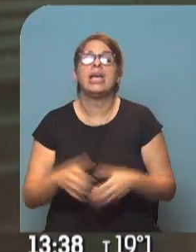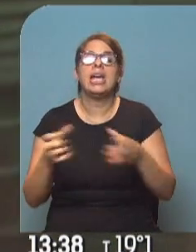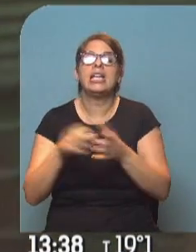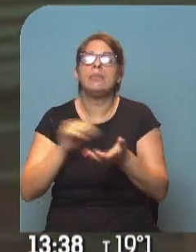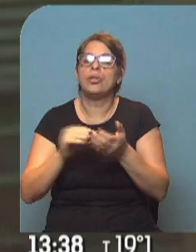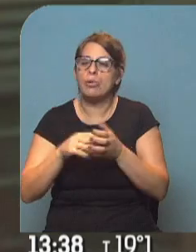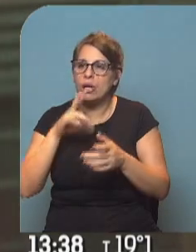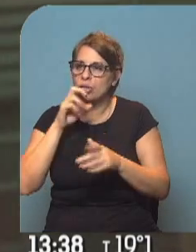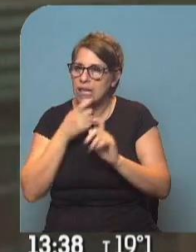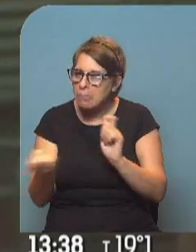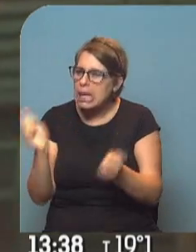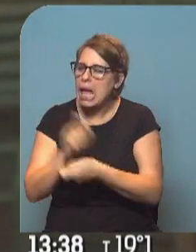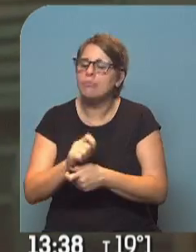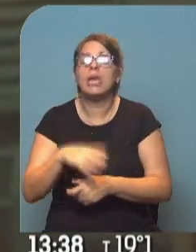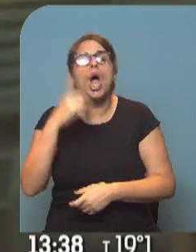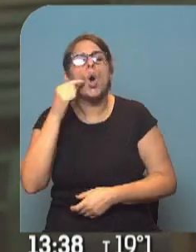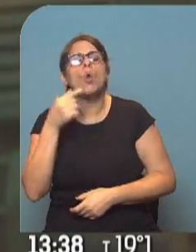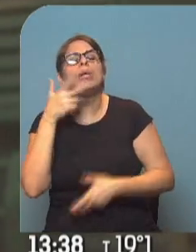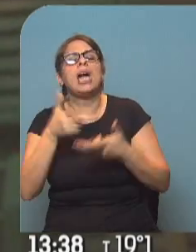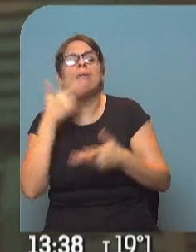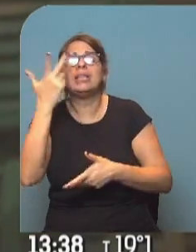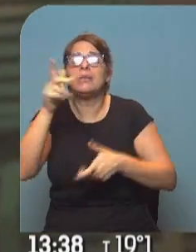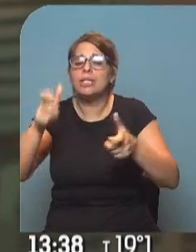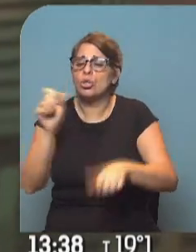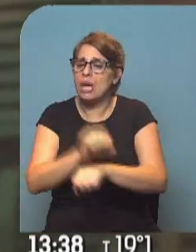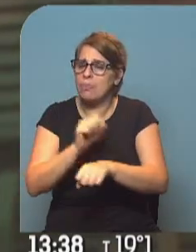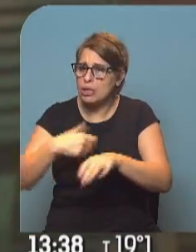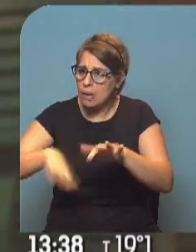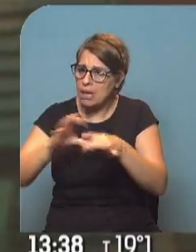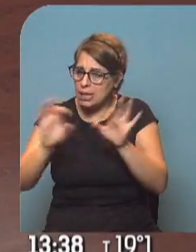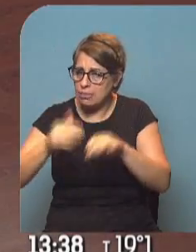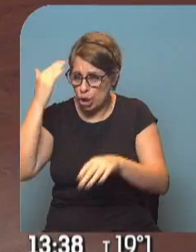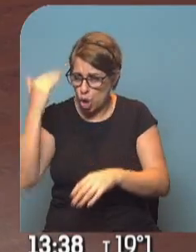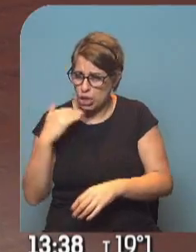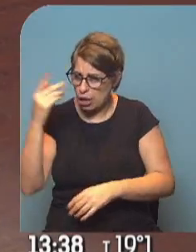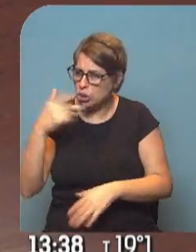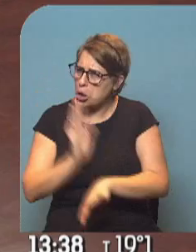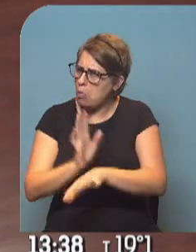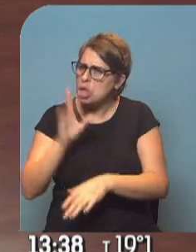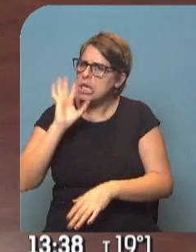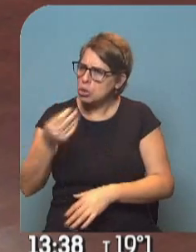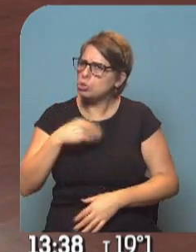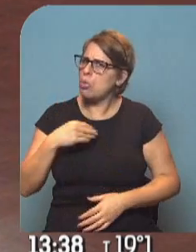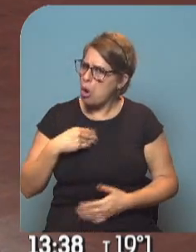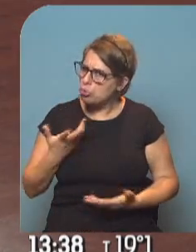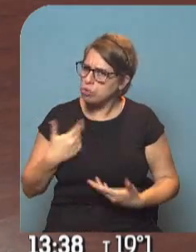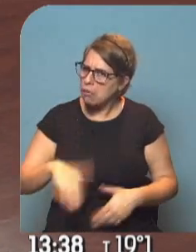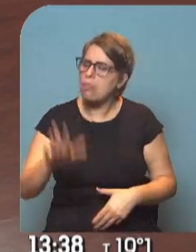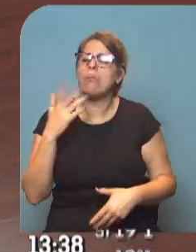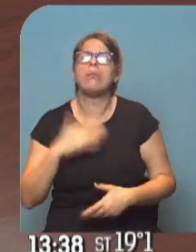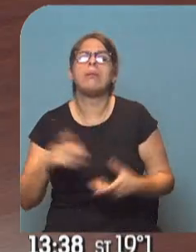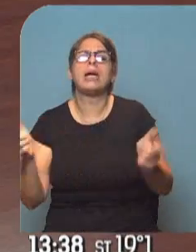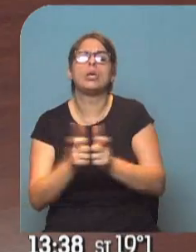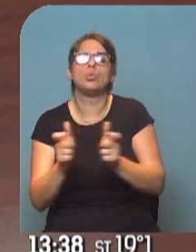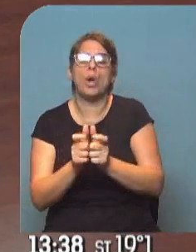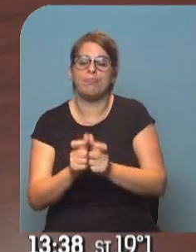de abogados. Y Giuliani habló de la liberación de 3 prisioneros por parte de Corea del Norte como gesto de buena voluntad de cara a lo que va a ser esa